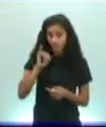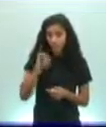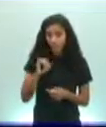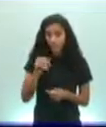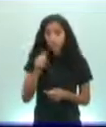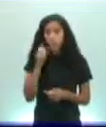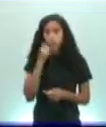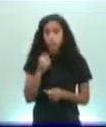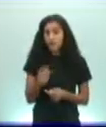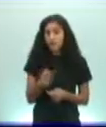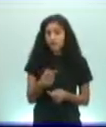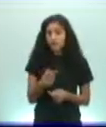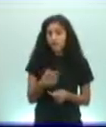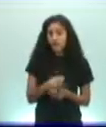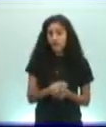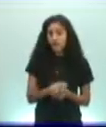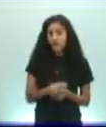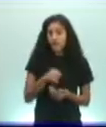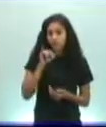aproximado de